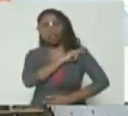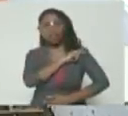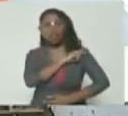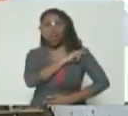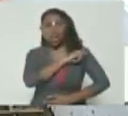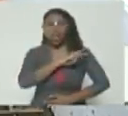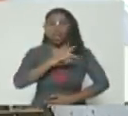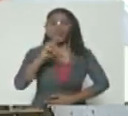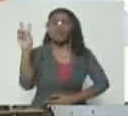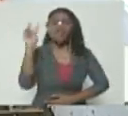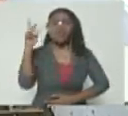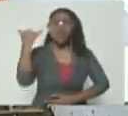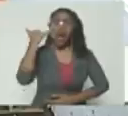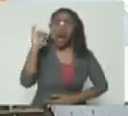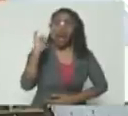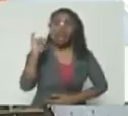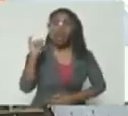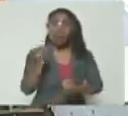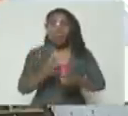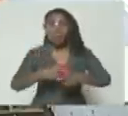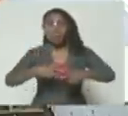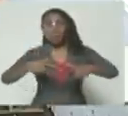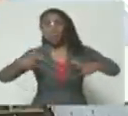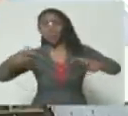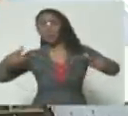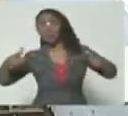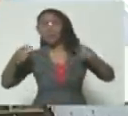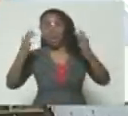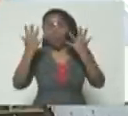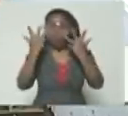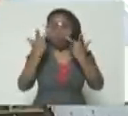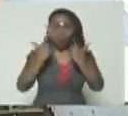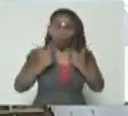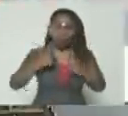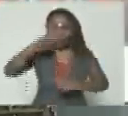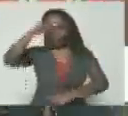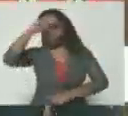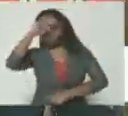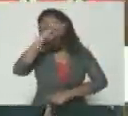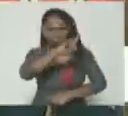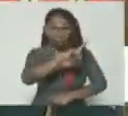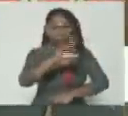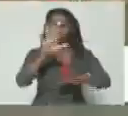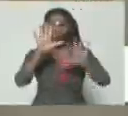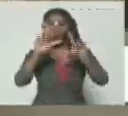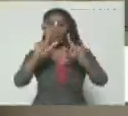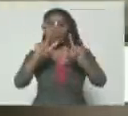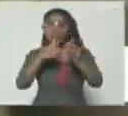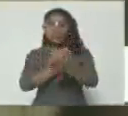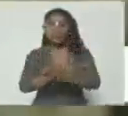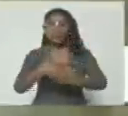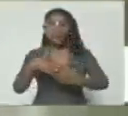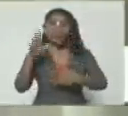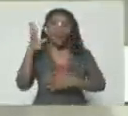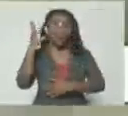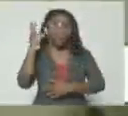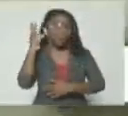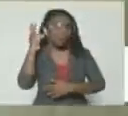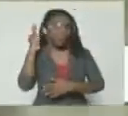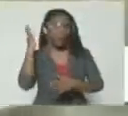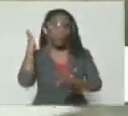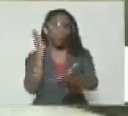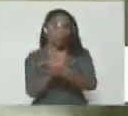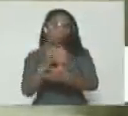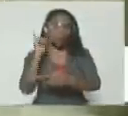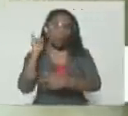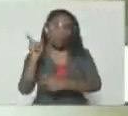un rebaño bovino de 16 millones de animales. 11 millones de estos son hembras. La mitad de